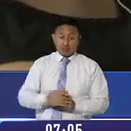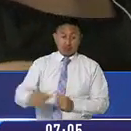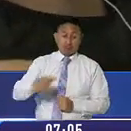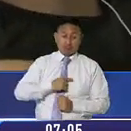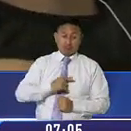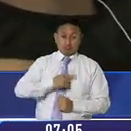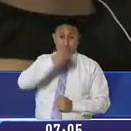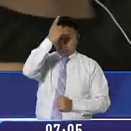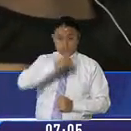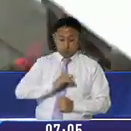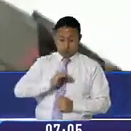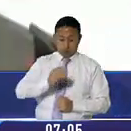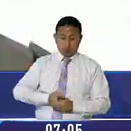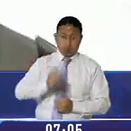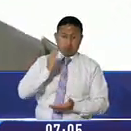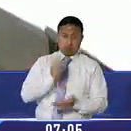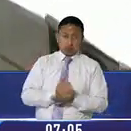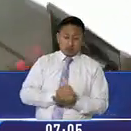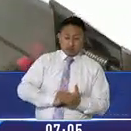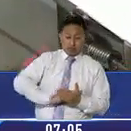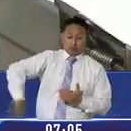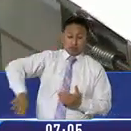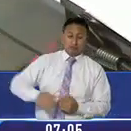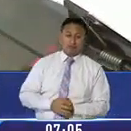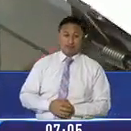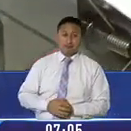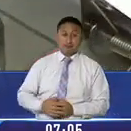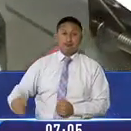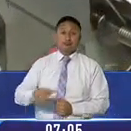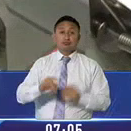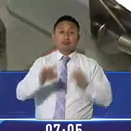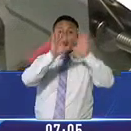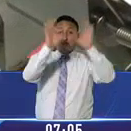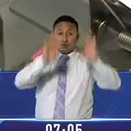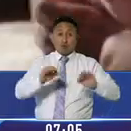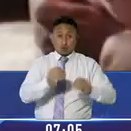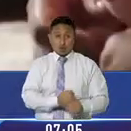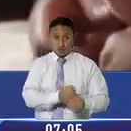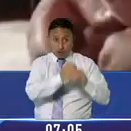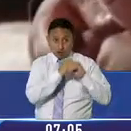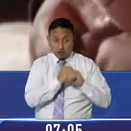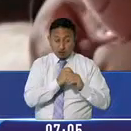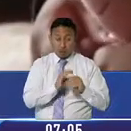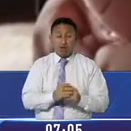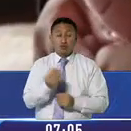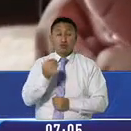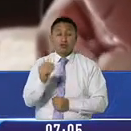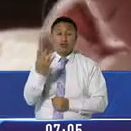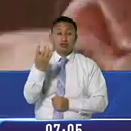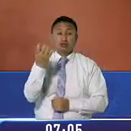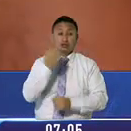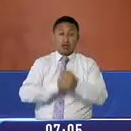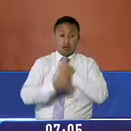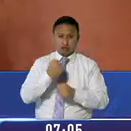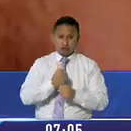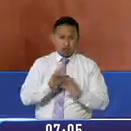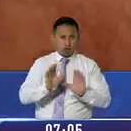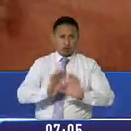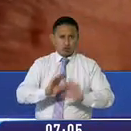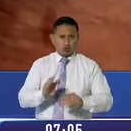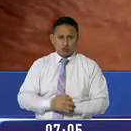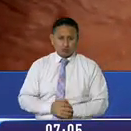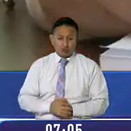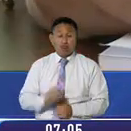embarazo. Dicho formulario no deberá ser obligatorio para menores de 14 años. Tampoco se exigirá